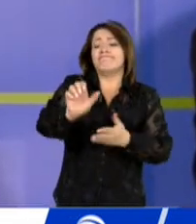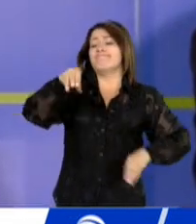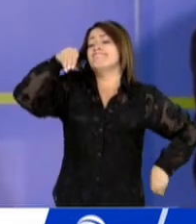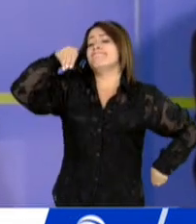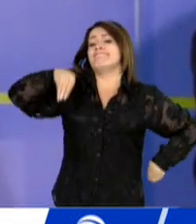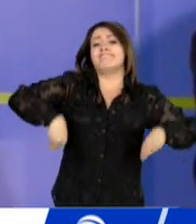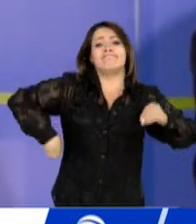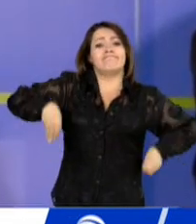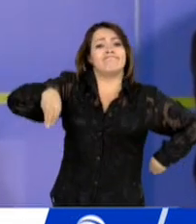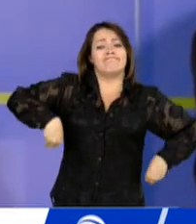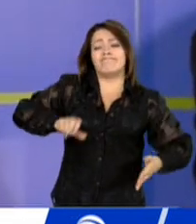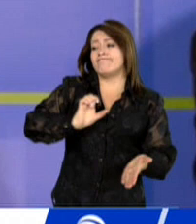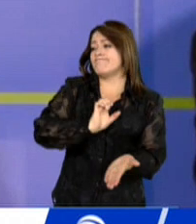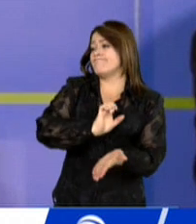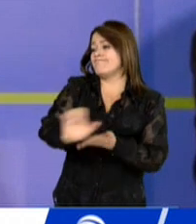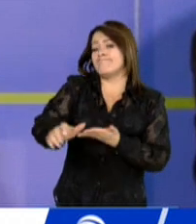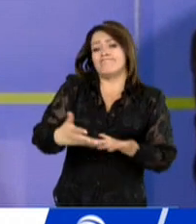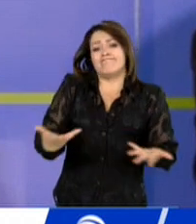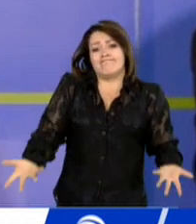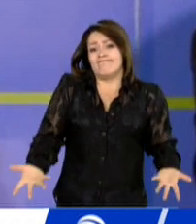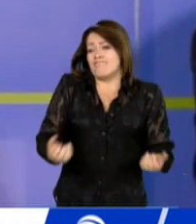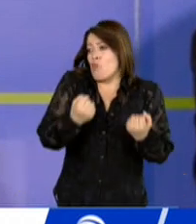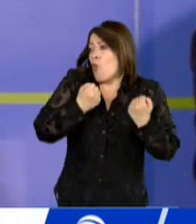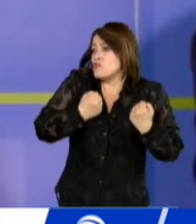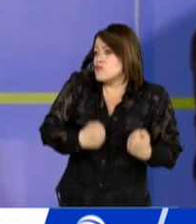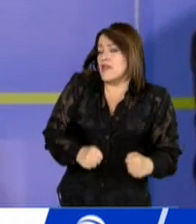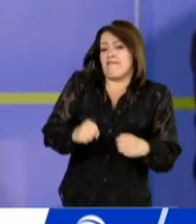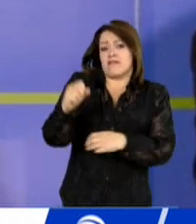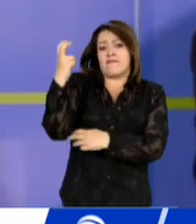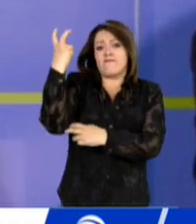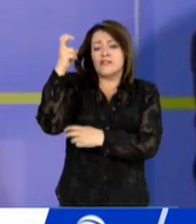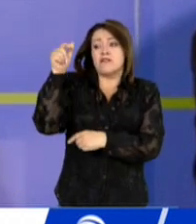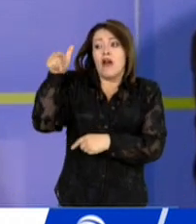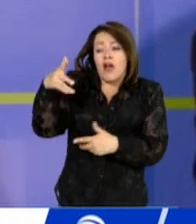ningún comportamiento,